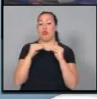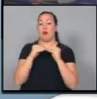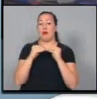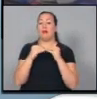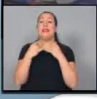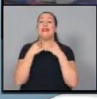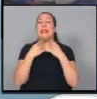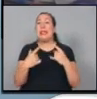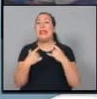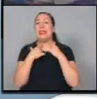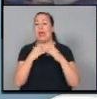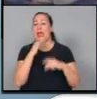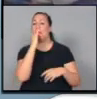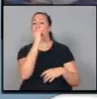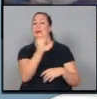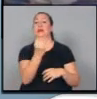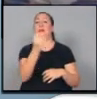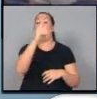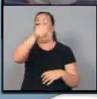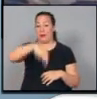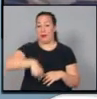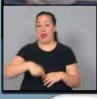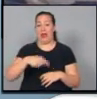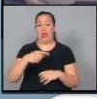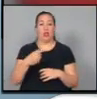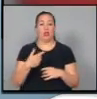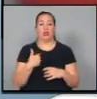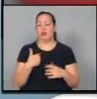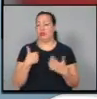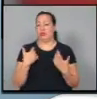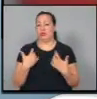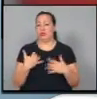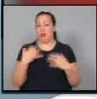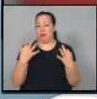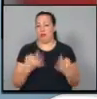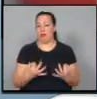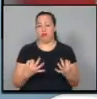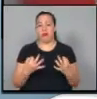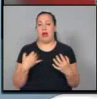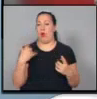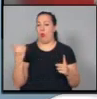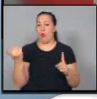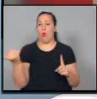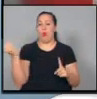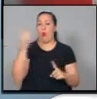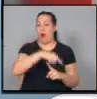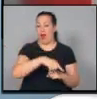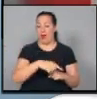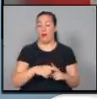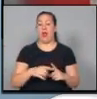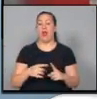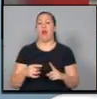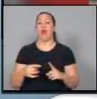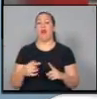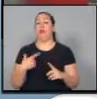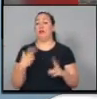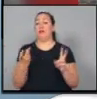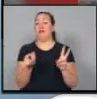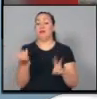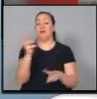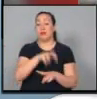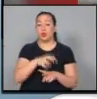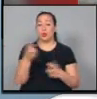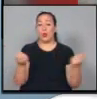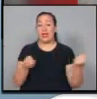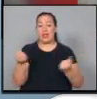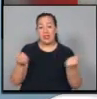70 metros mío, y para que vengan, yo ya me iba a volver, o sea, que no le pase nada a ellos. Y bueno, me subí al camión,